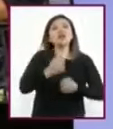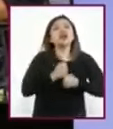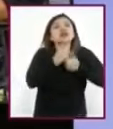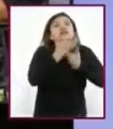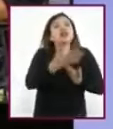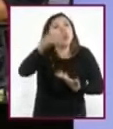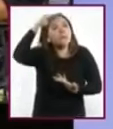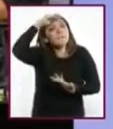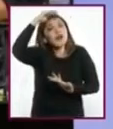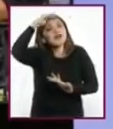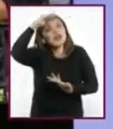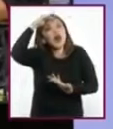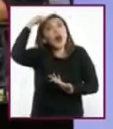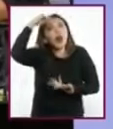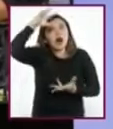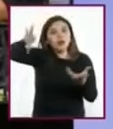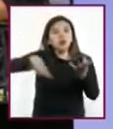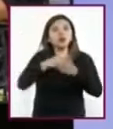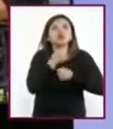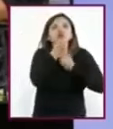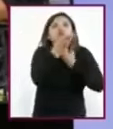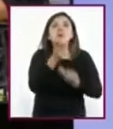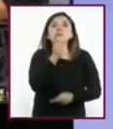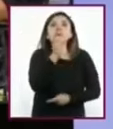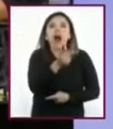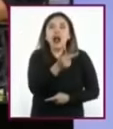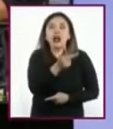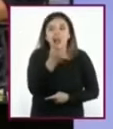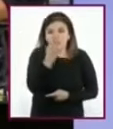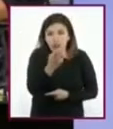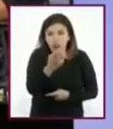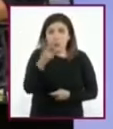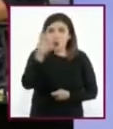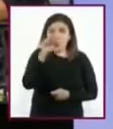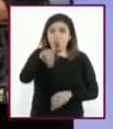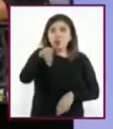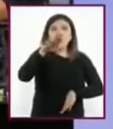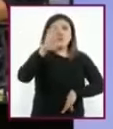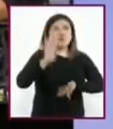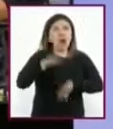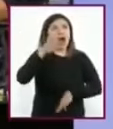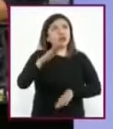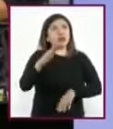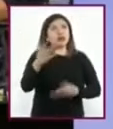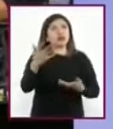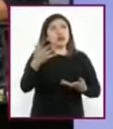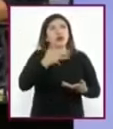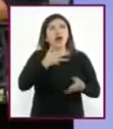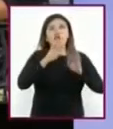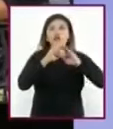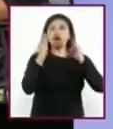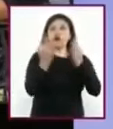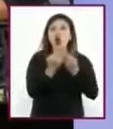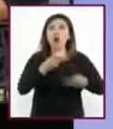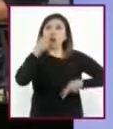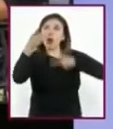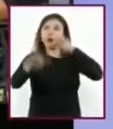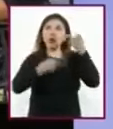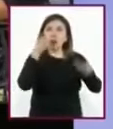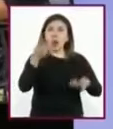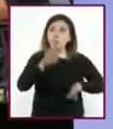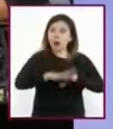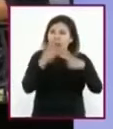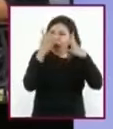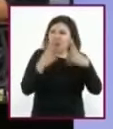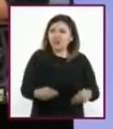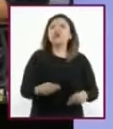pensamiento, es el pensamiento traducido en palabras. Entre más rica sea la forma de expresarnos, más rica es